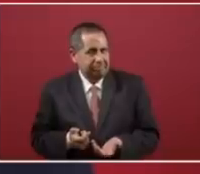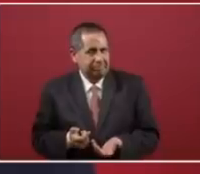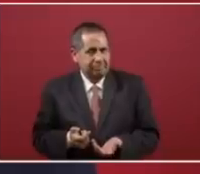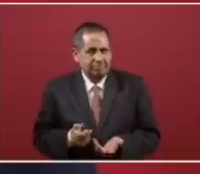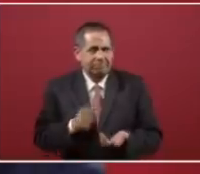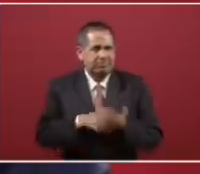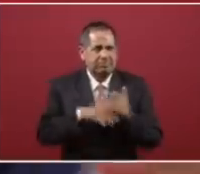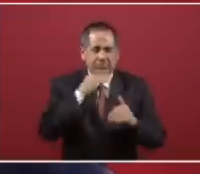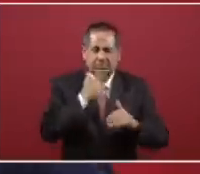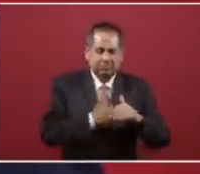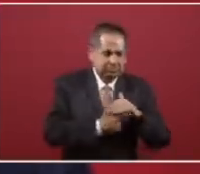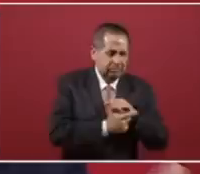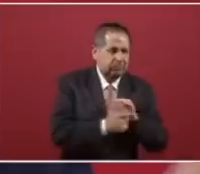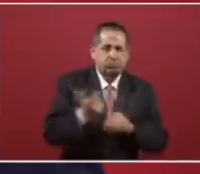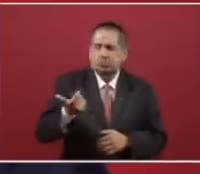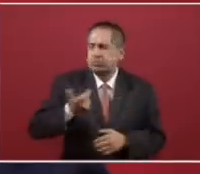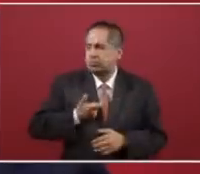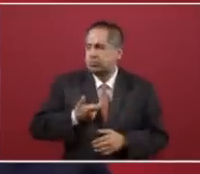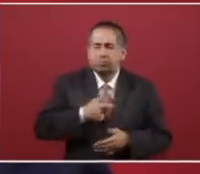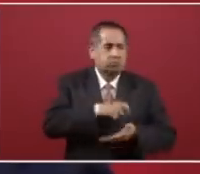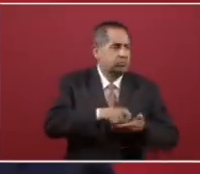peculado y otros